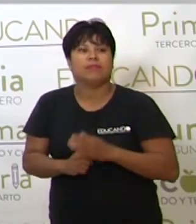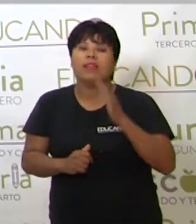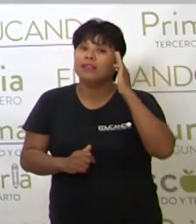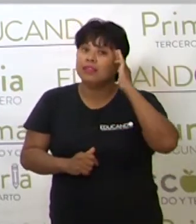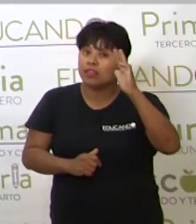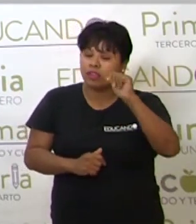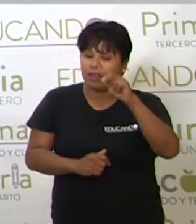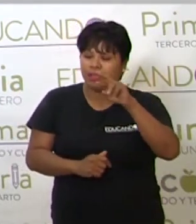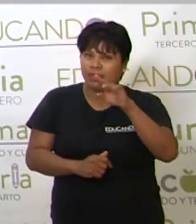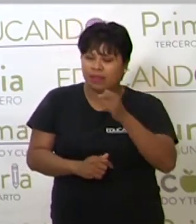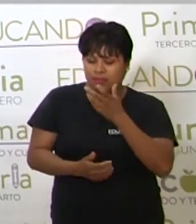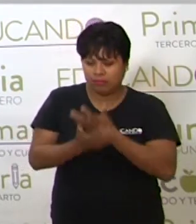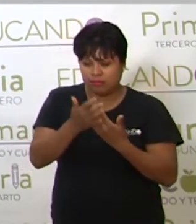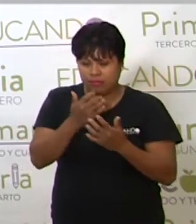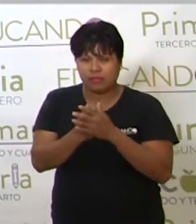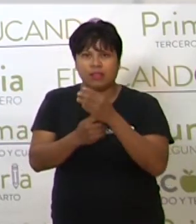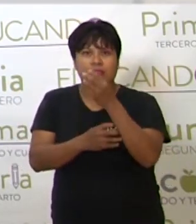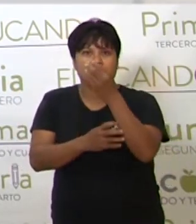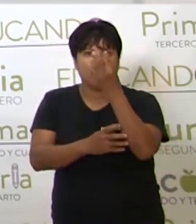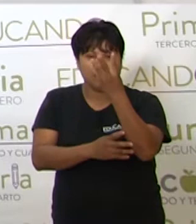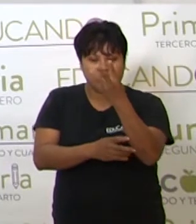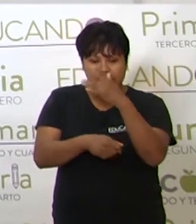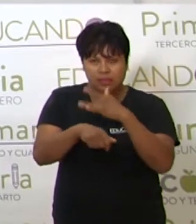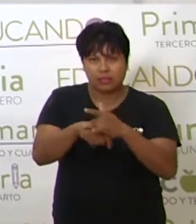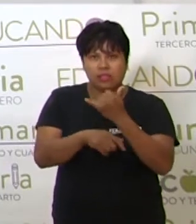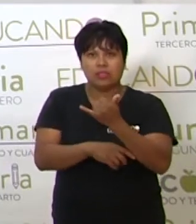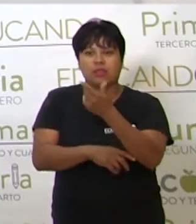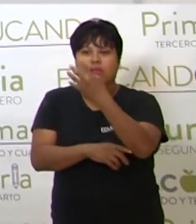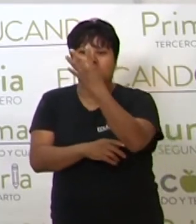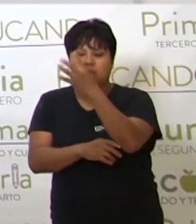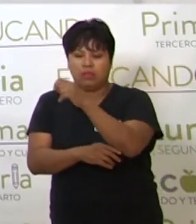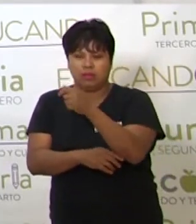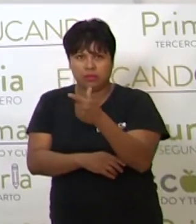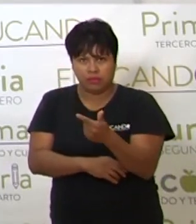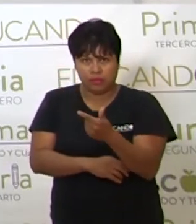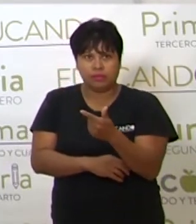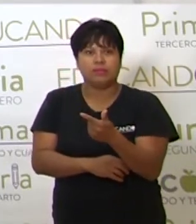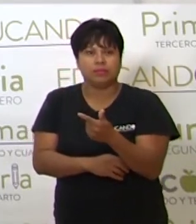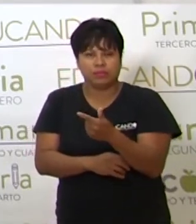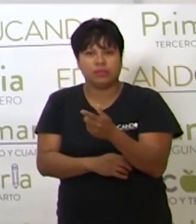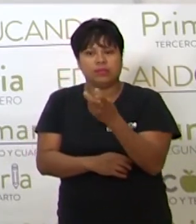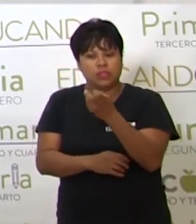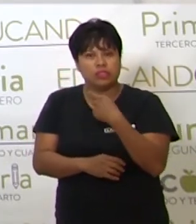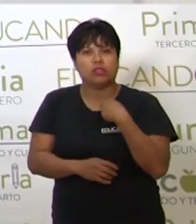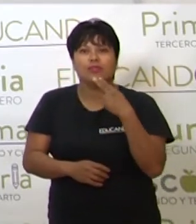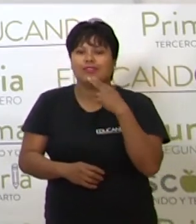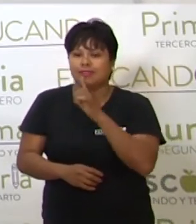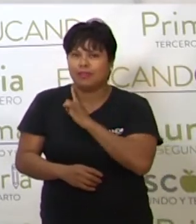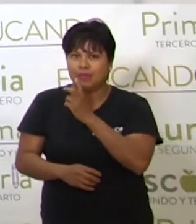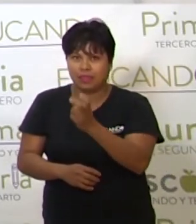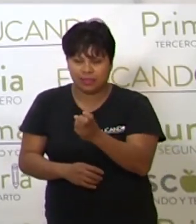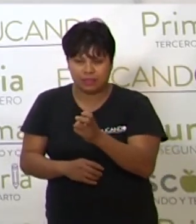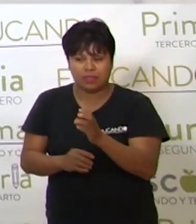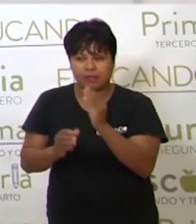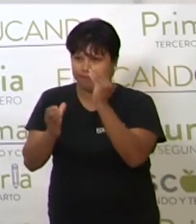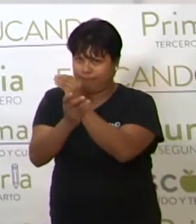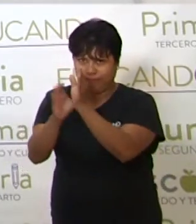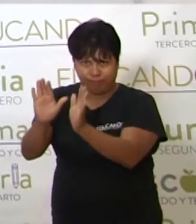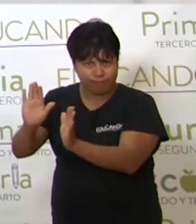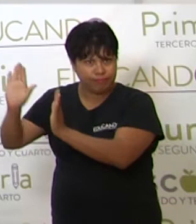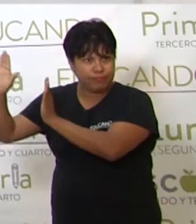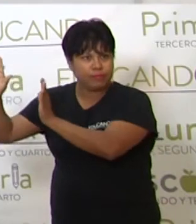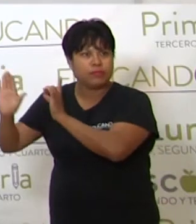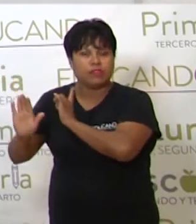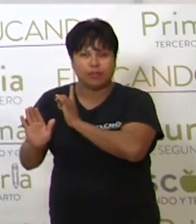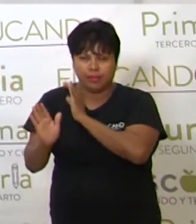produce tres quesos y cuatro séptimos está dividido voy a utilizar esta parte nada más no le hagamos caso a esto para eso voy a